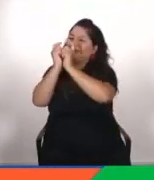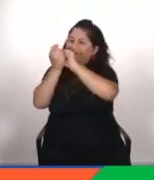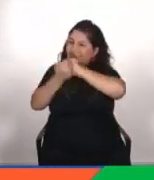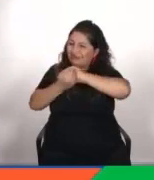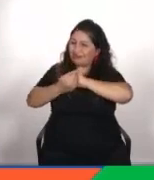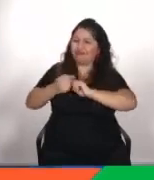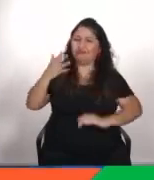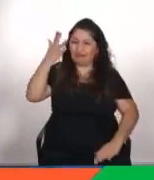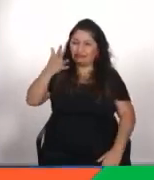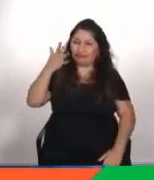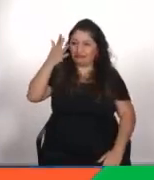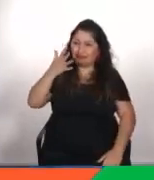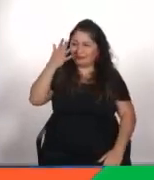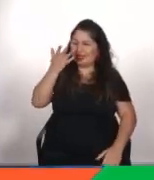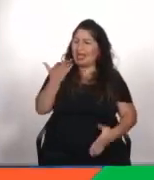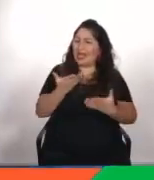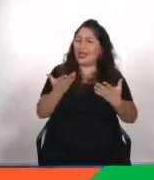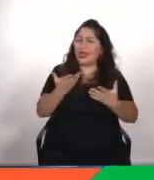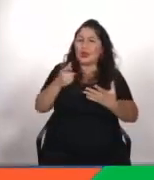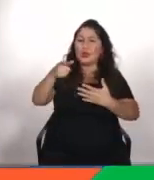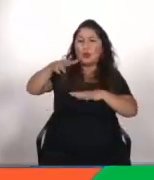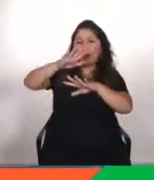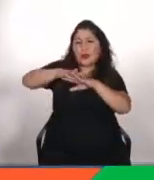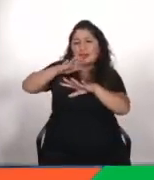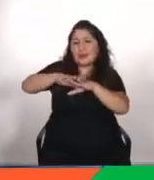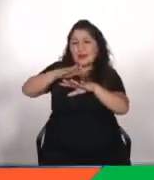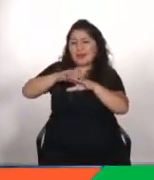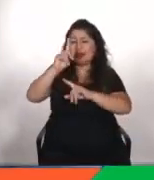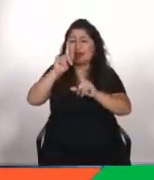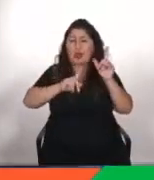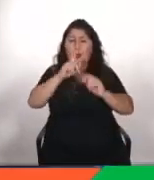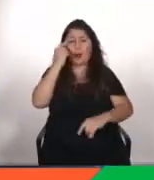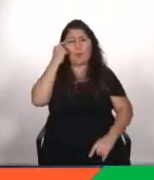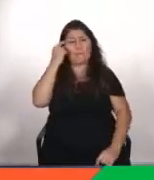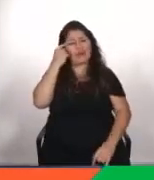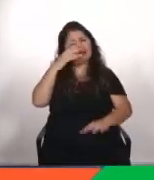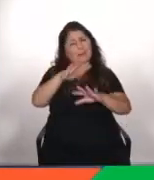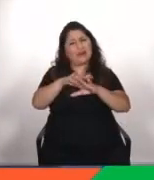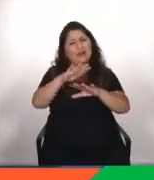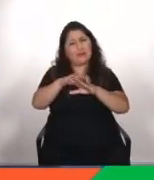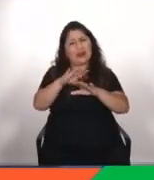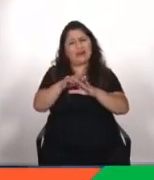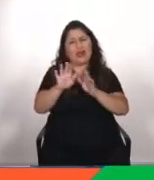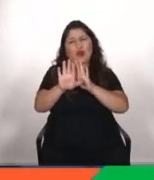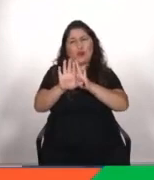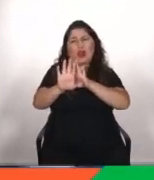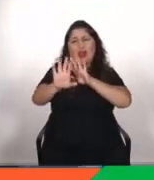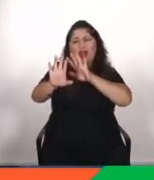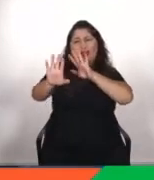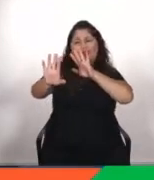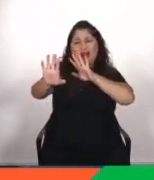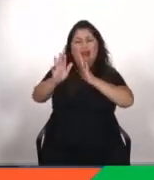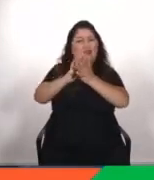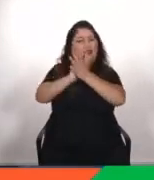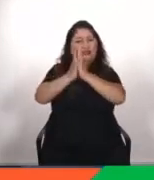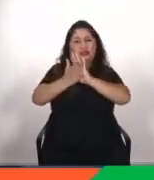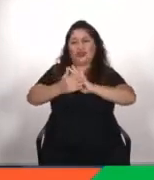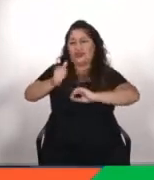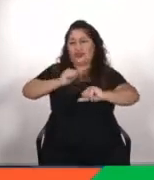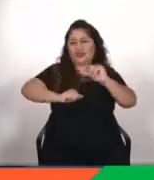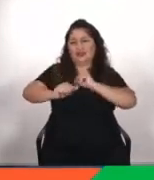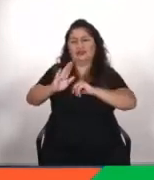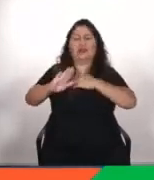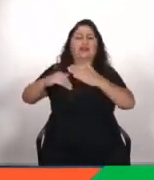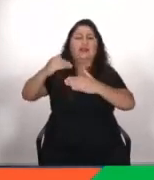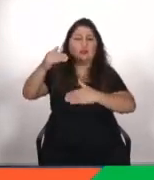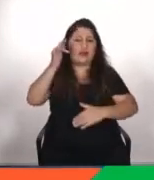un matemático, que para muchas personas es un área como tan más alejada allá, yo creo que más allá de todos los científicos, después vienen los físicos